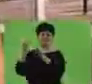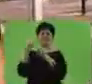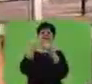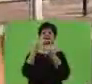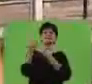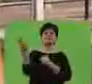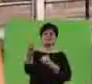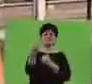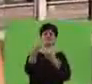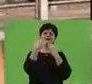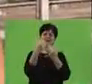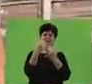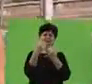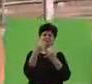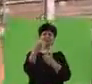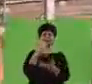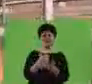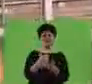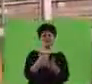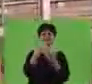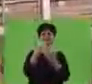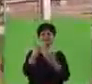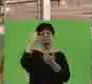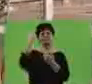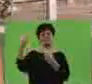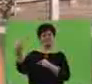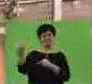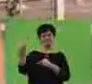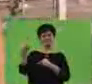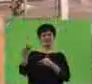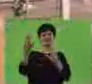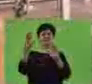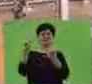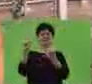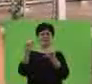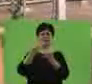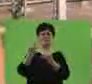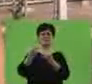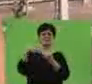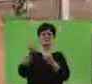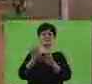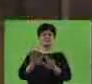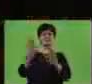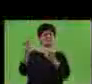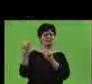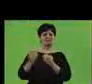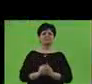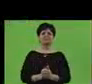estar. Gracias por acompañarme. Gracias por ver la vida con otra mirada. Los espero el próximo mes. Chao.